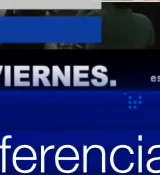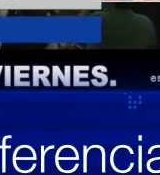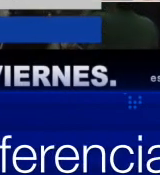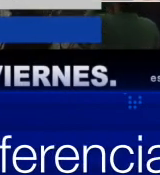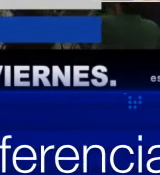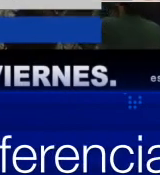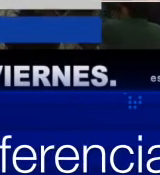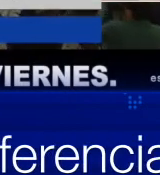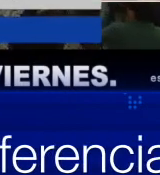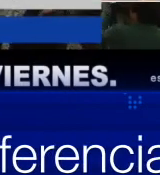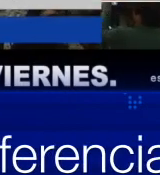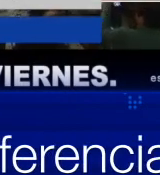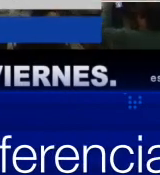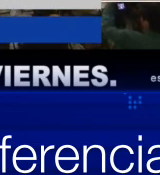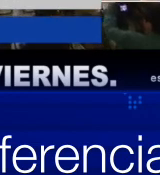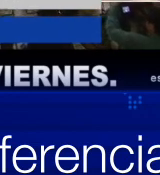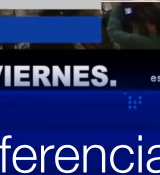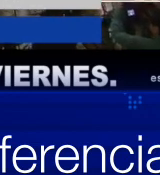Ánimo.